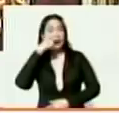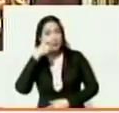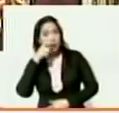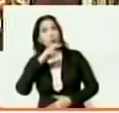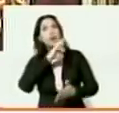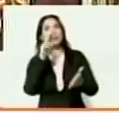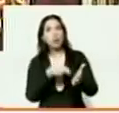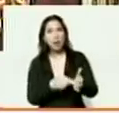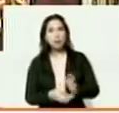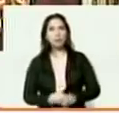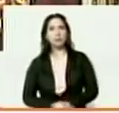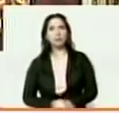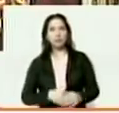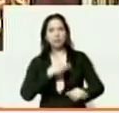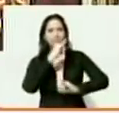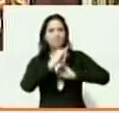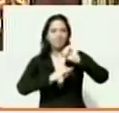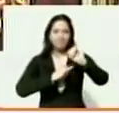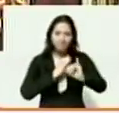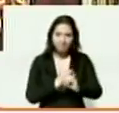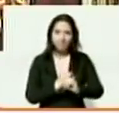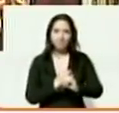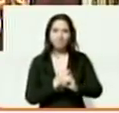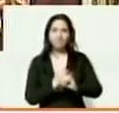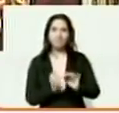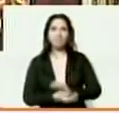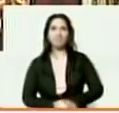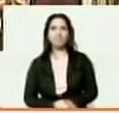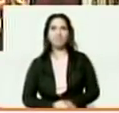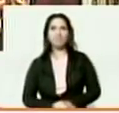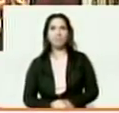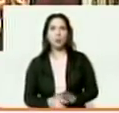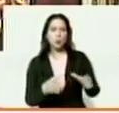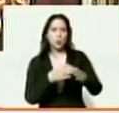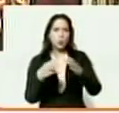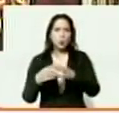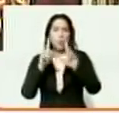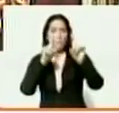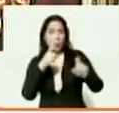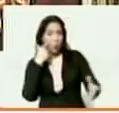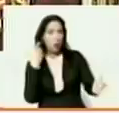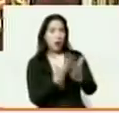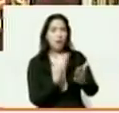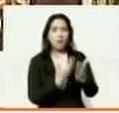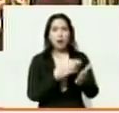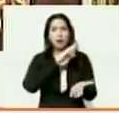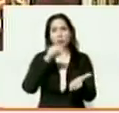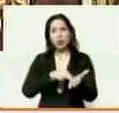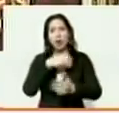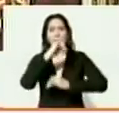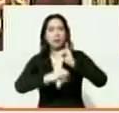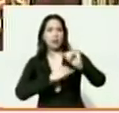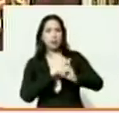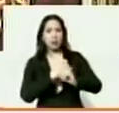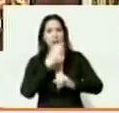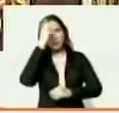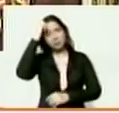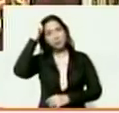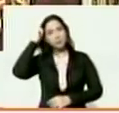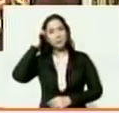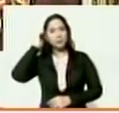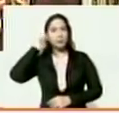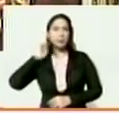nacionales, internacionales, un conjunto de pruebas nacionales e internacionales para llevar la